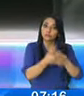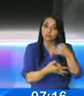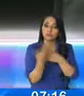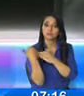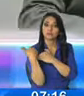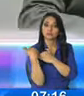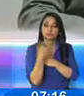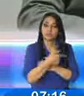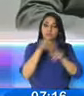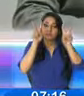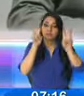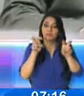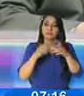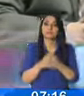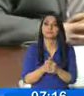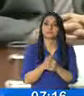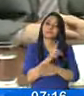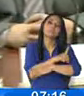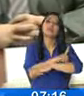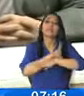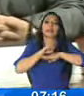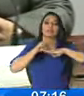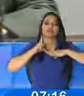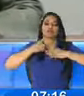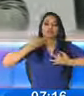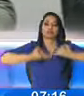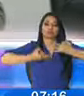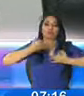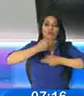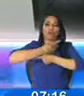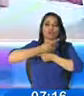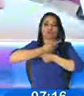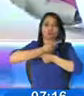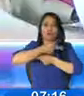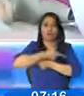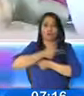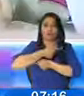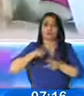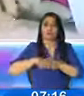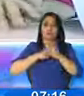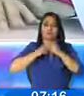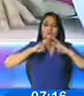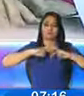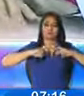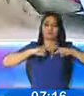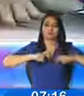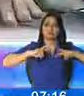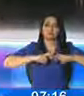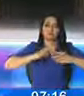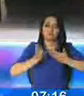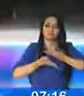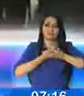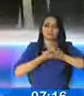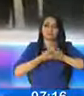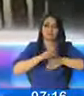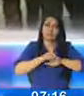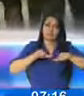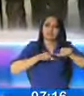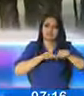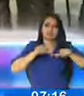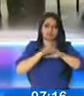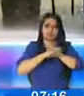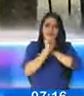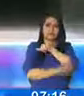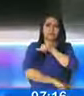de dicho caso será la dirección jurídica del Consejo de la judicatura abra la indagación y el expediente disciplinario pertinente contra